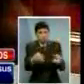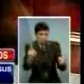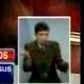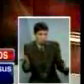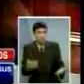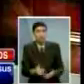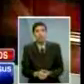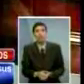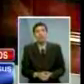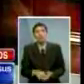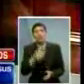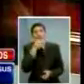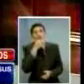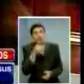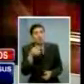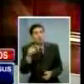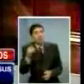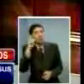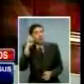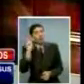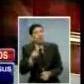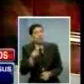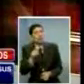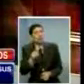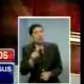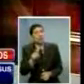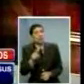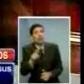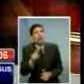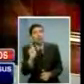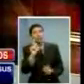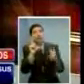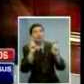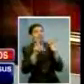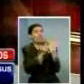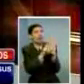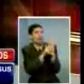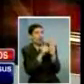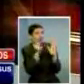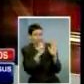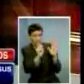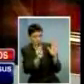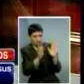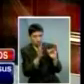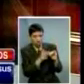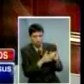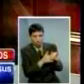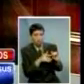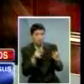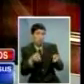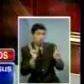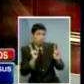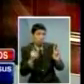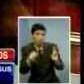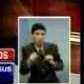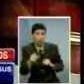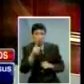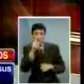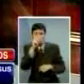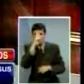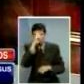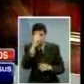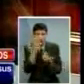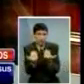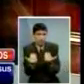que es el punto de la crítica de fondo es el tema de no la legalidad del acto, porque es perfectamente legal, efectivamente los hospitales